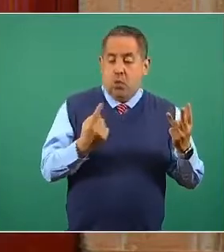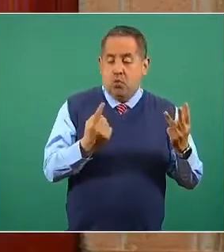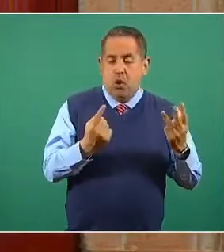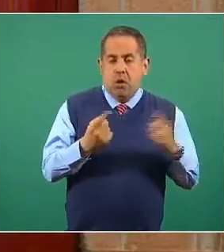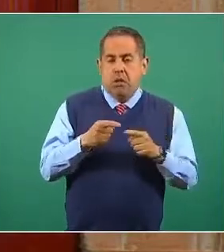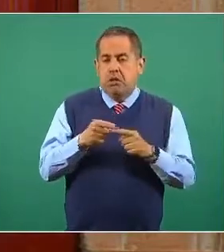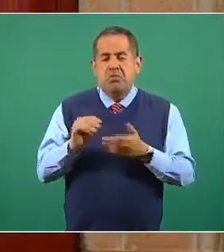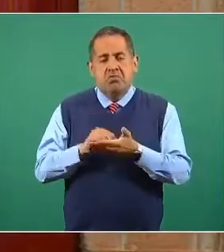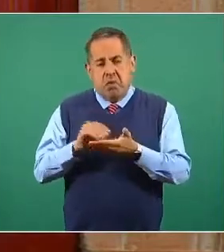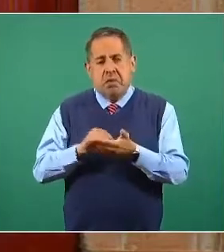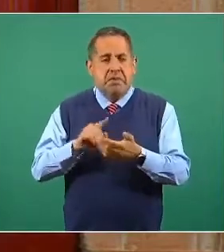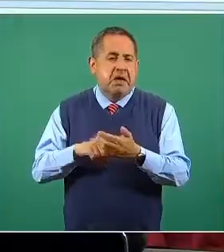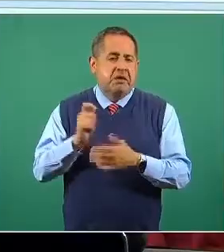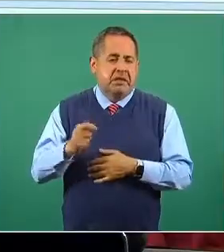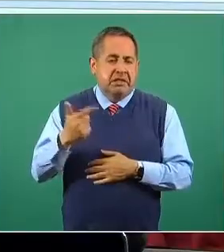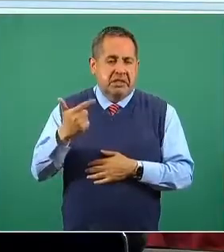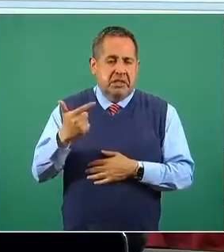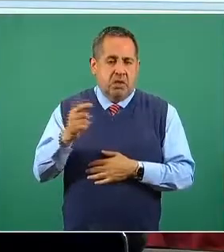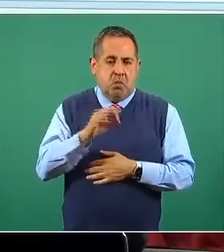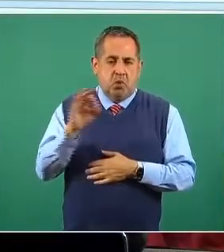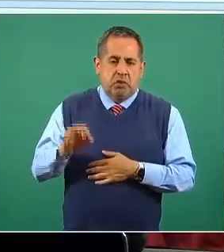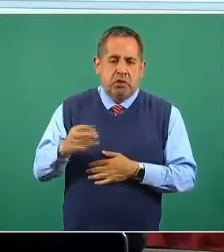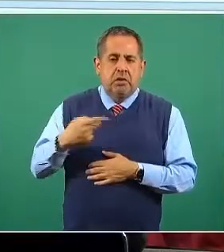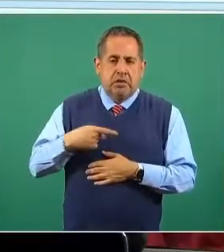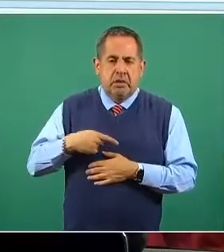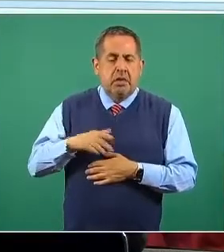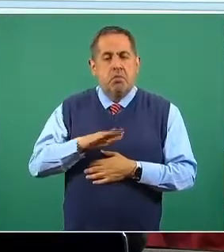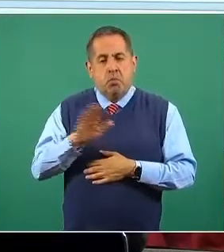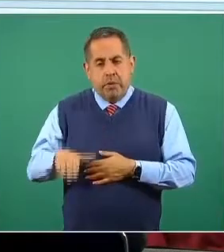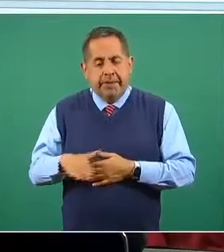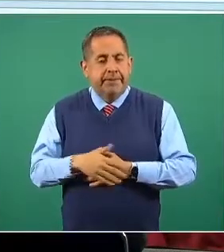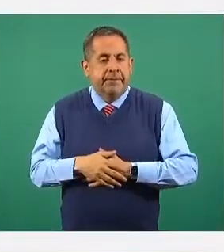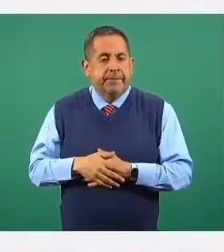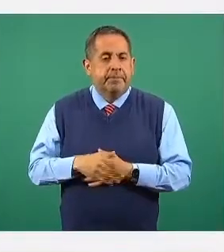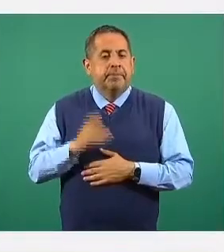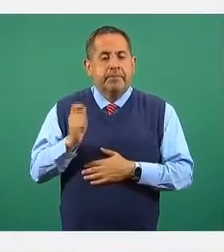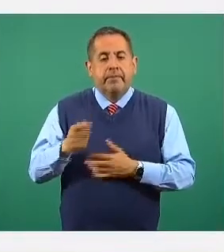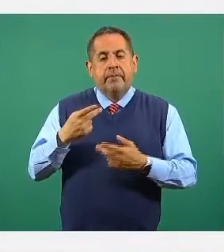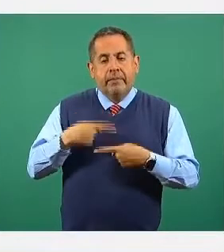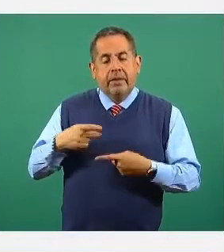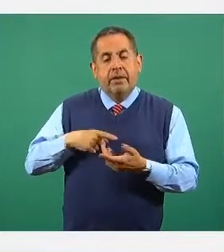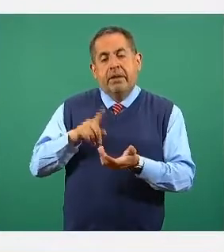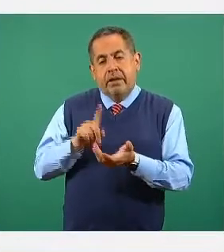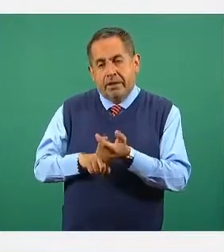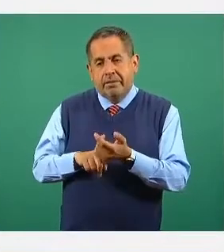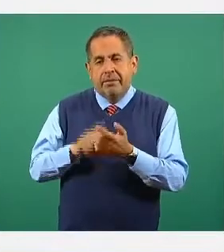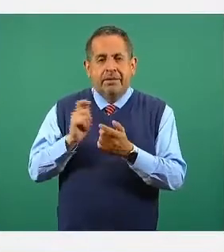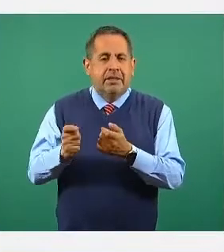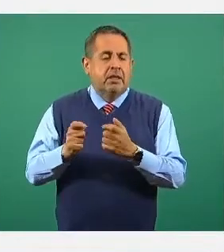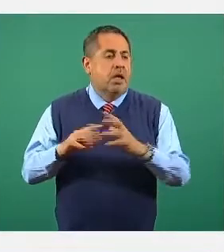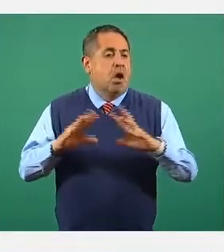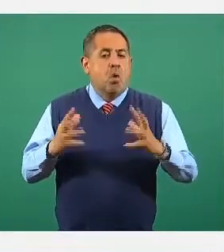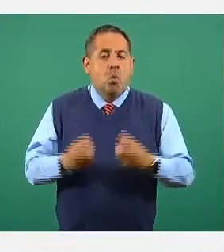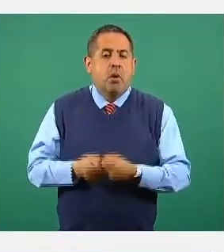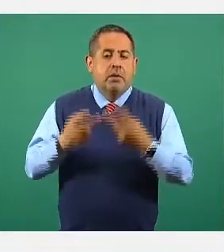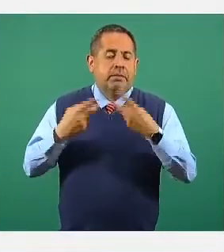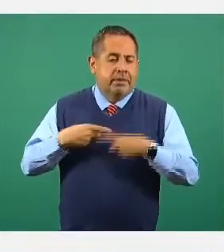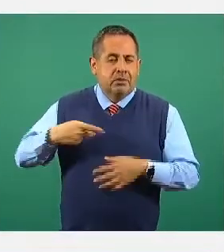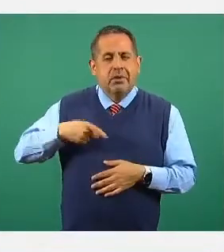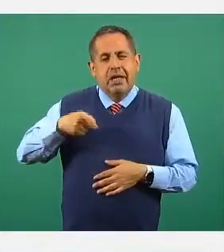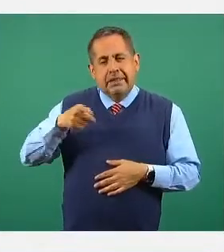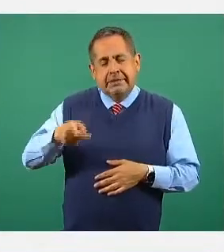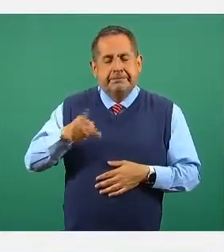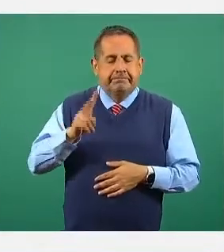un 7%, y como lo hemos comentado, la letalidad representa precisamente la proporción de personas